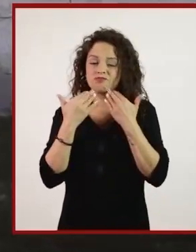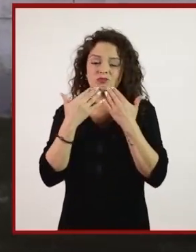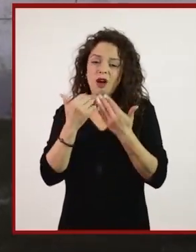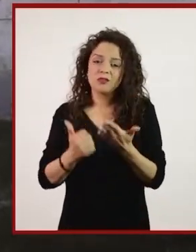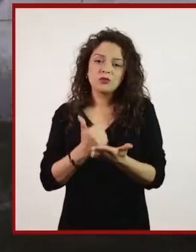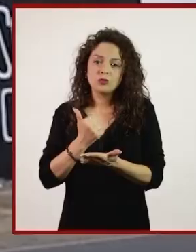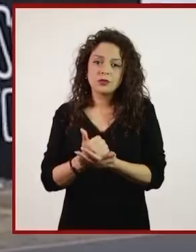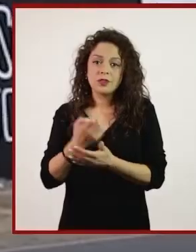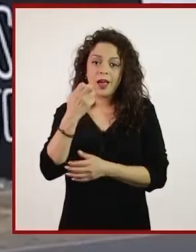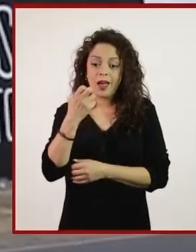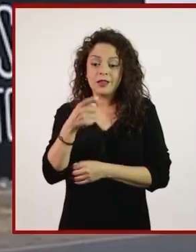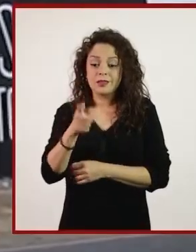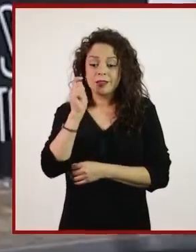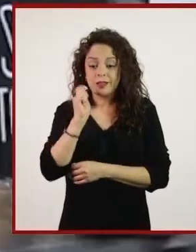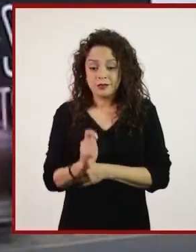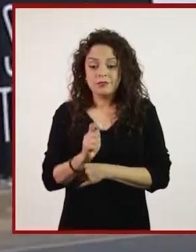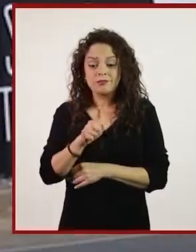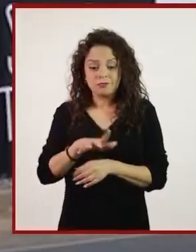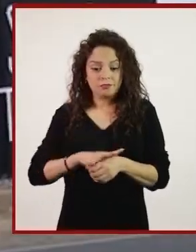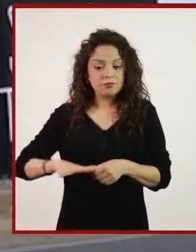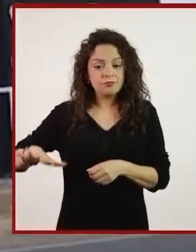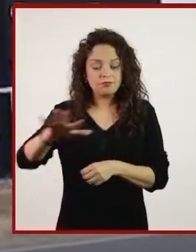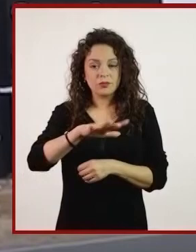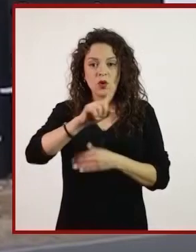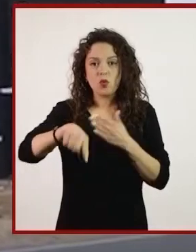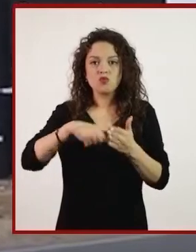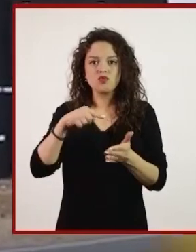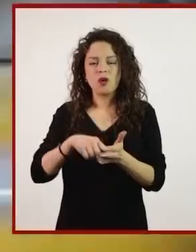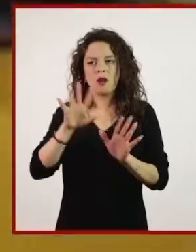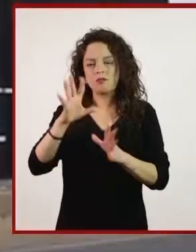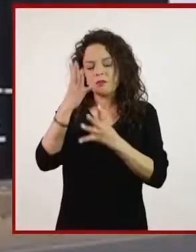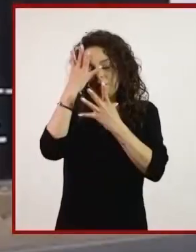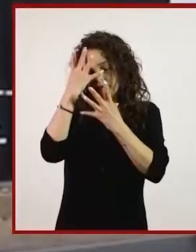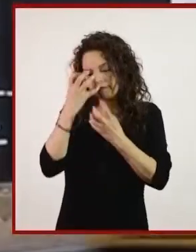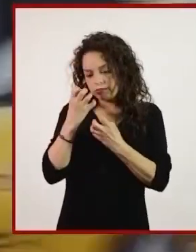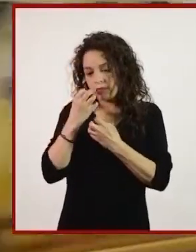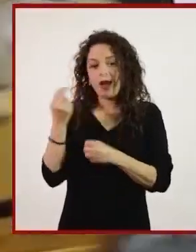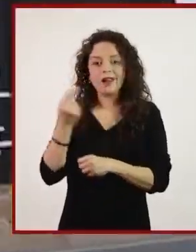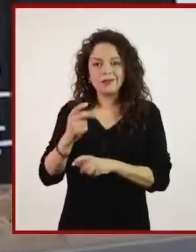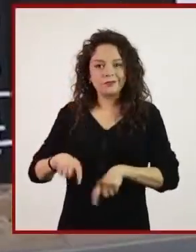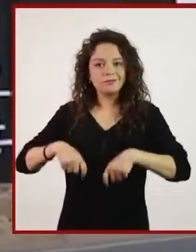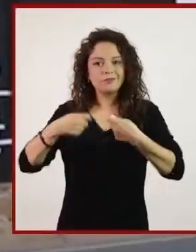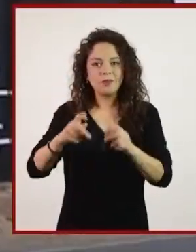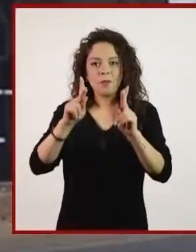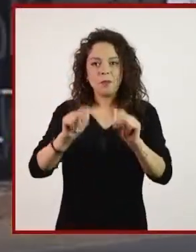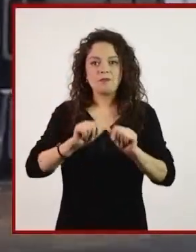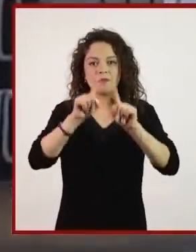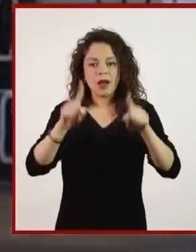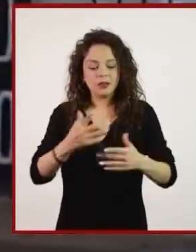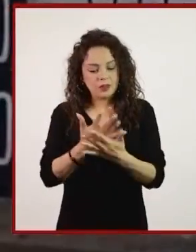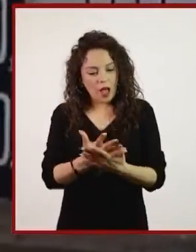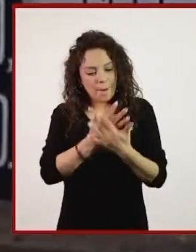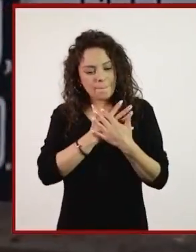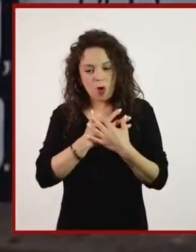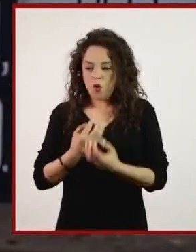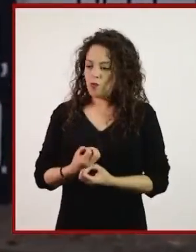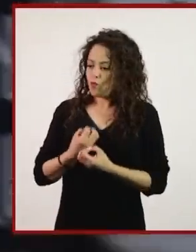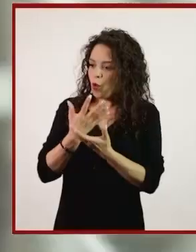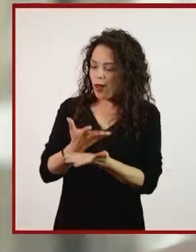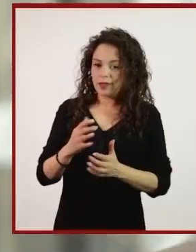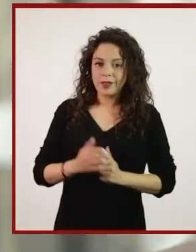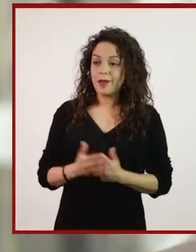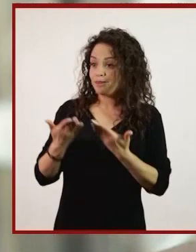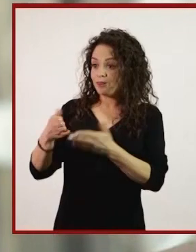hay ciudad. Y es la clase de filosofía que convierte un espacio que suele ser hostil en un momento de paz, amoroso y